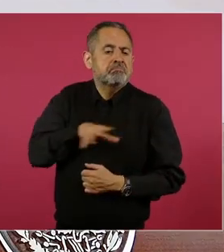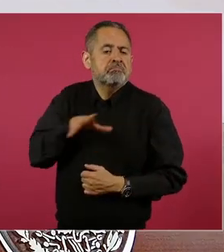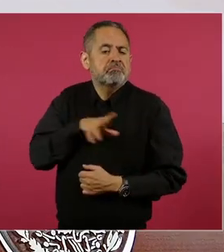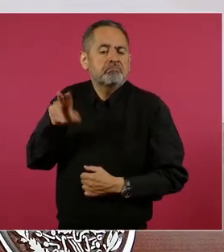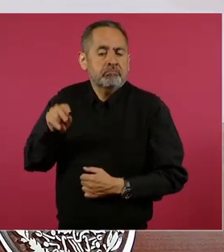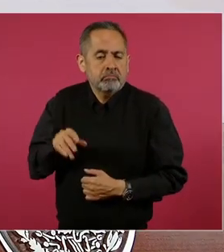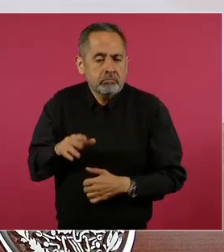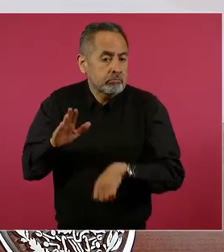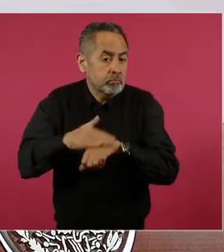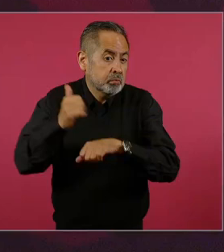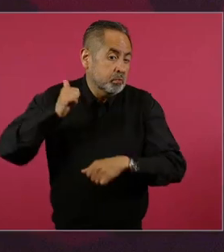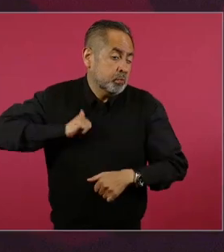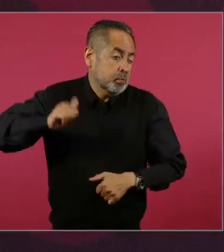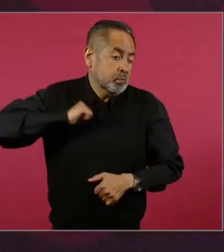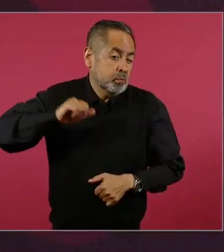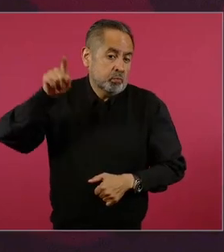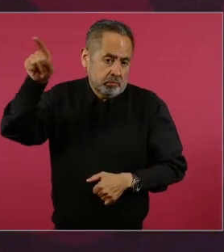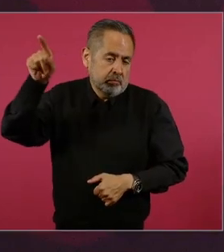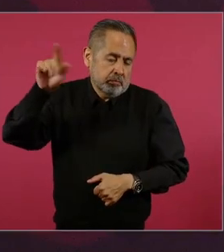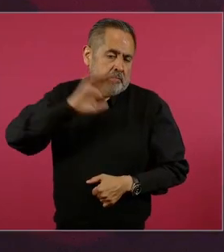las atrocidades cometidas